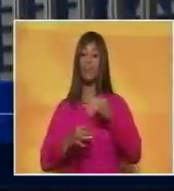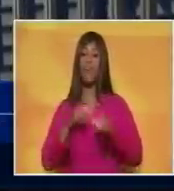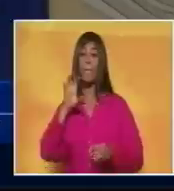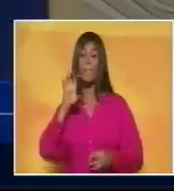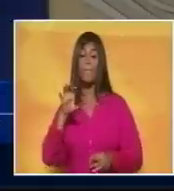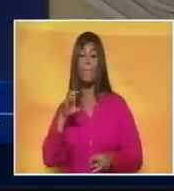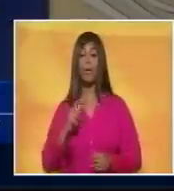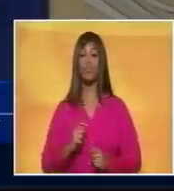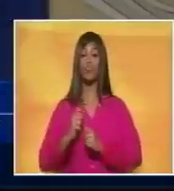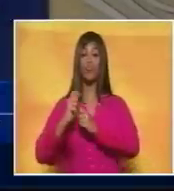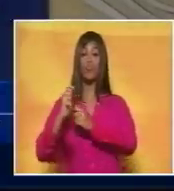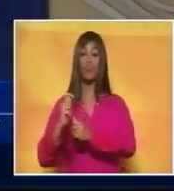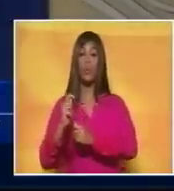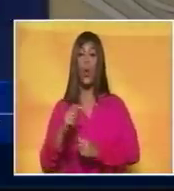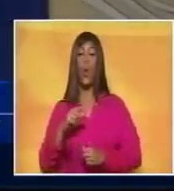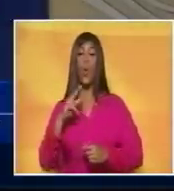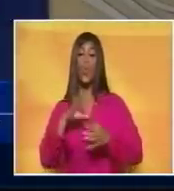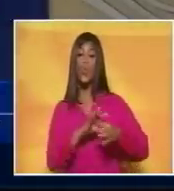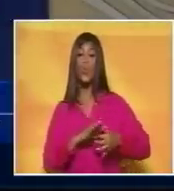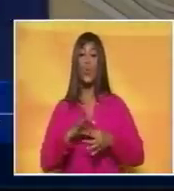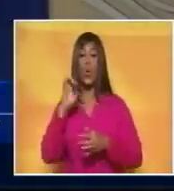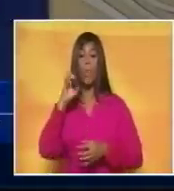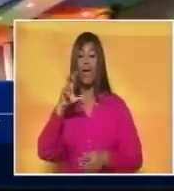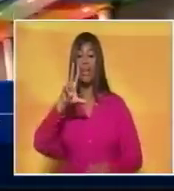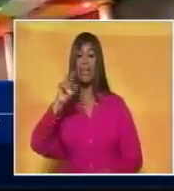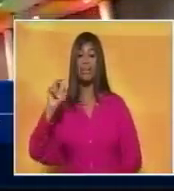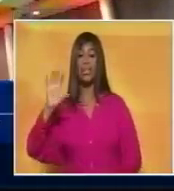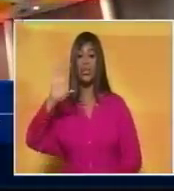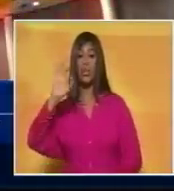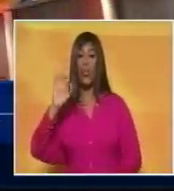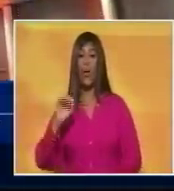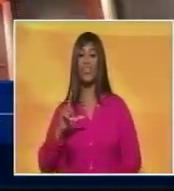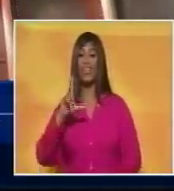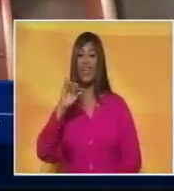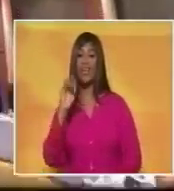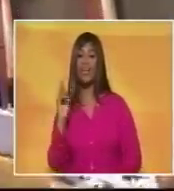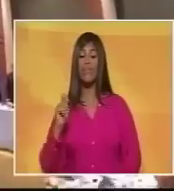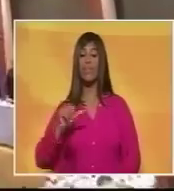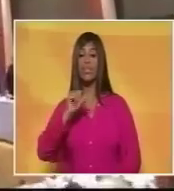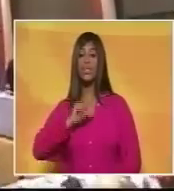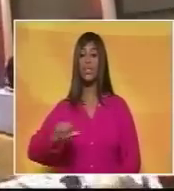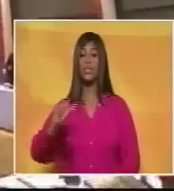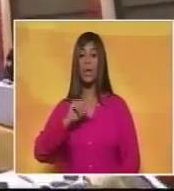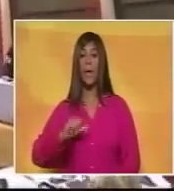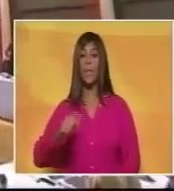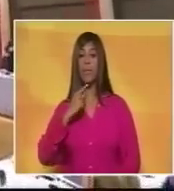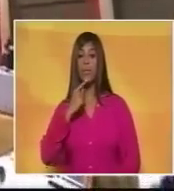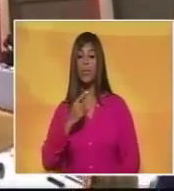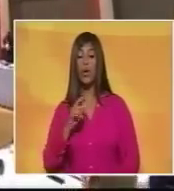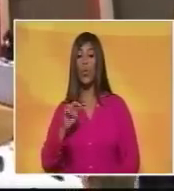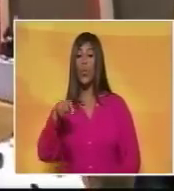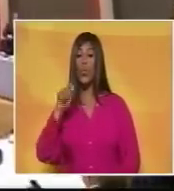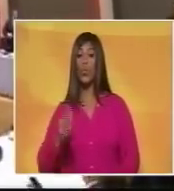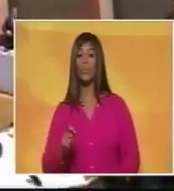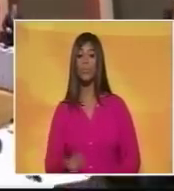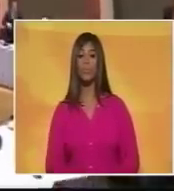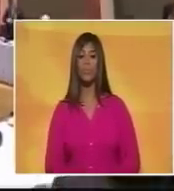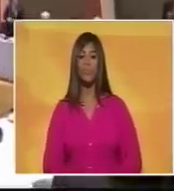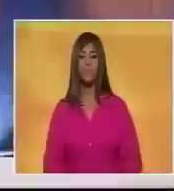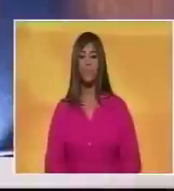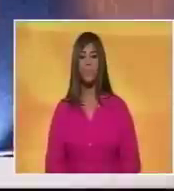asignaba a la Unión Europea 350 millones de libras semanales, según dispuso una juez.